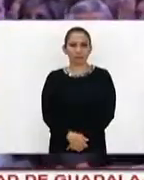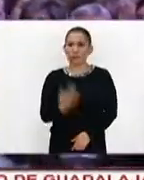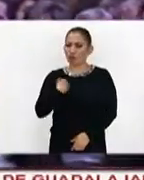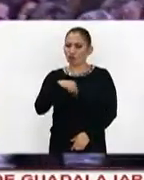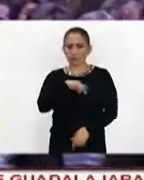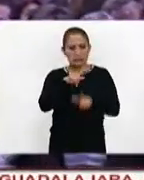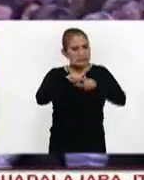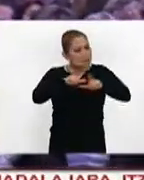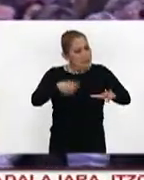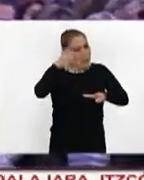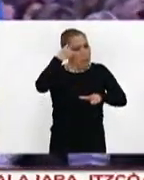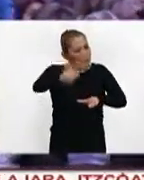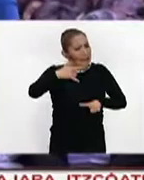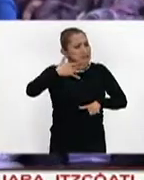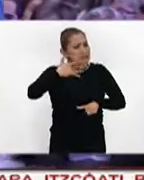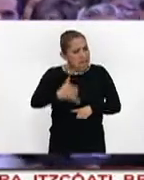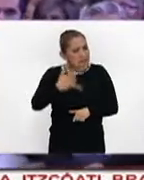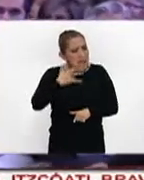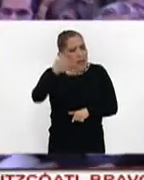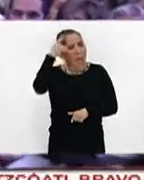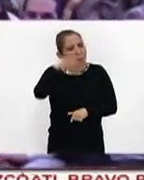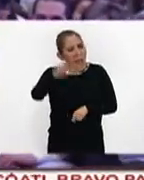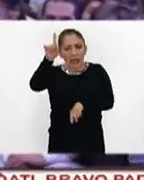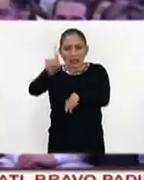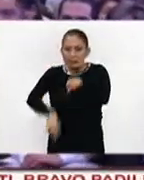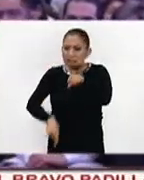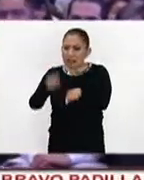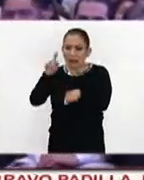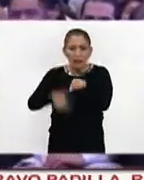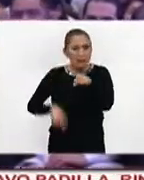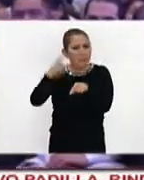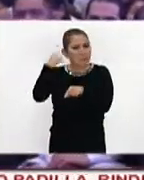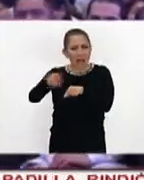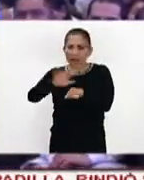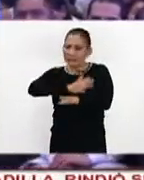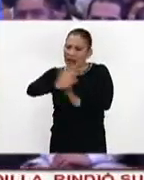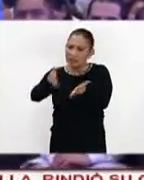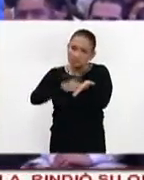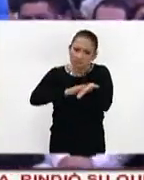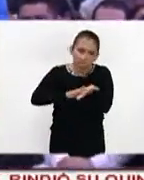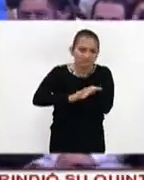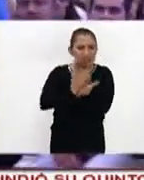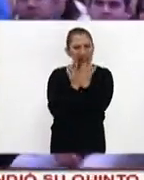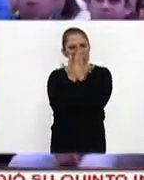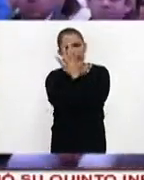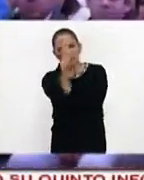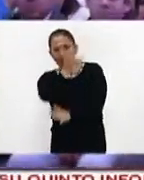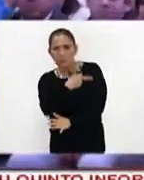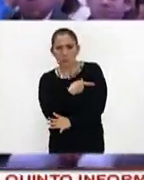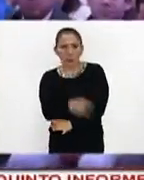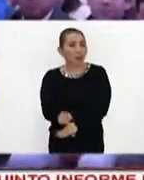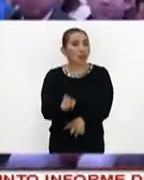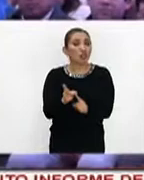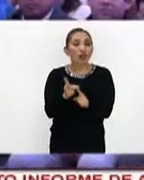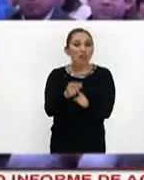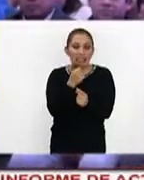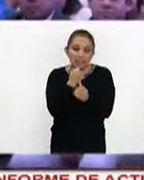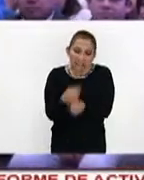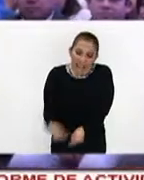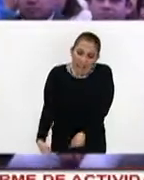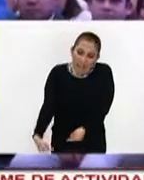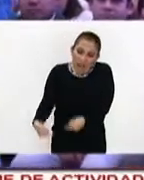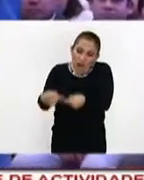Estamos listos para encabezar un esfuerzo para erradicar, para abatir la pobreza extrema, empezando por la